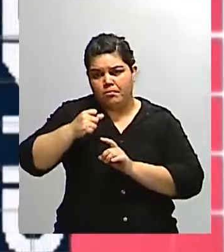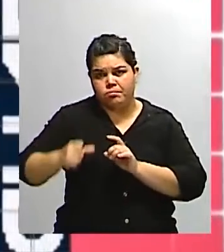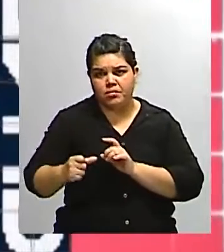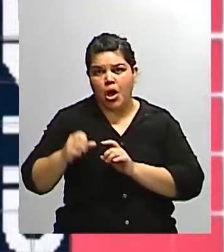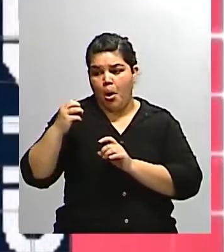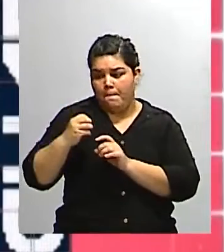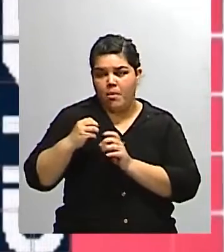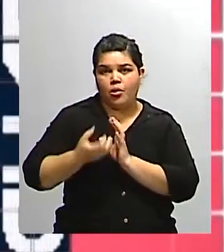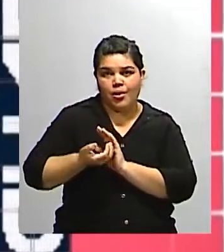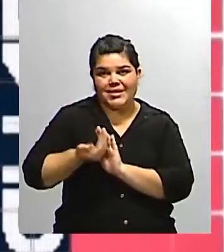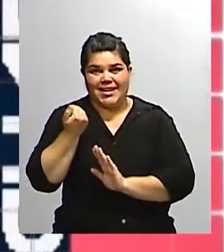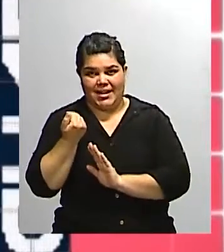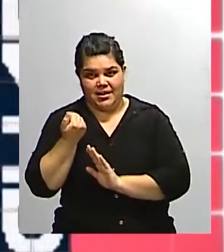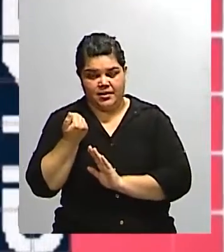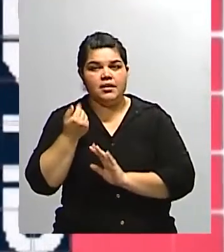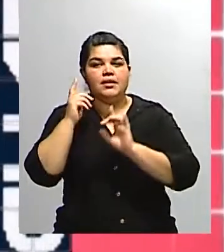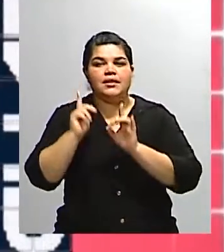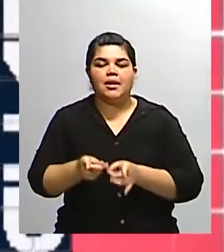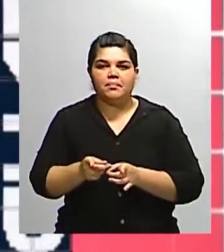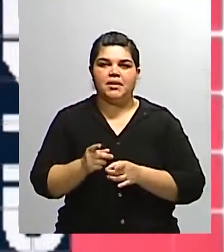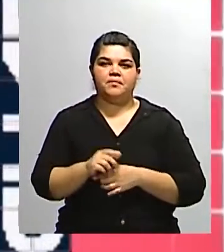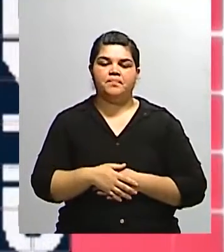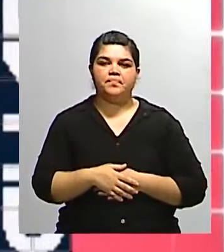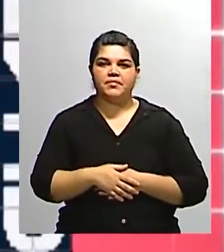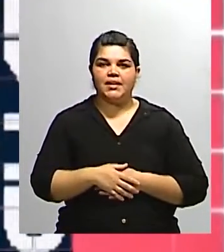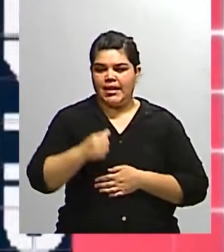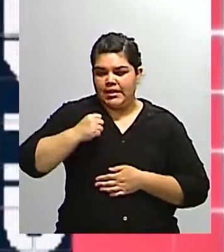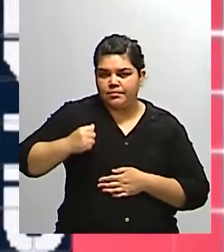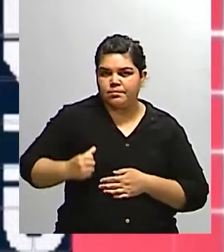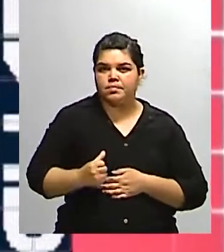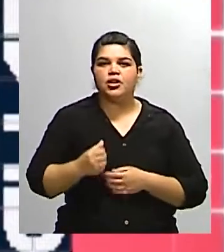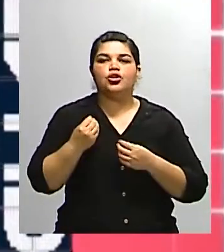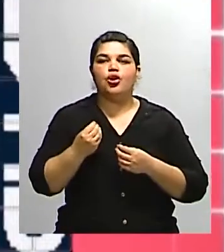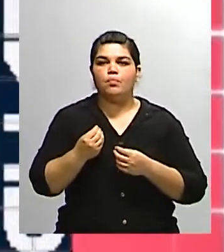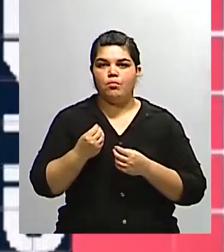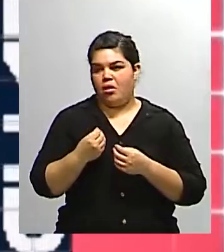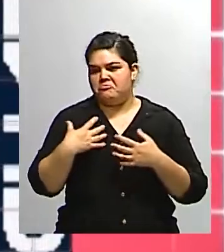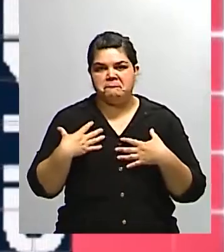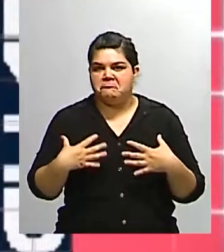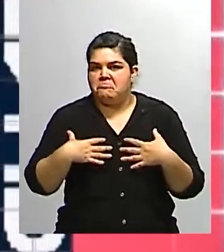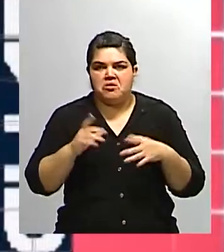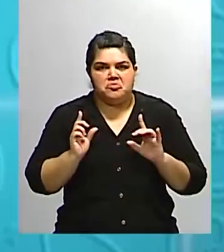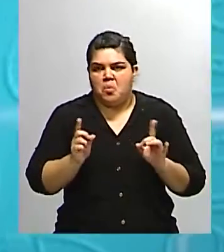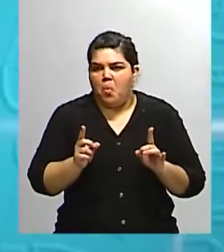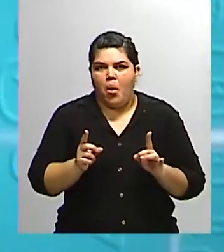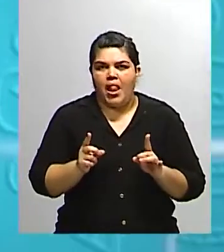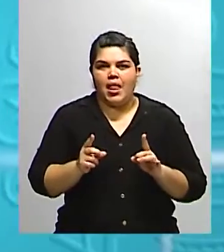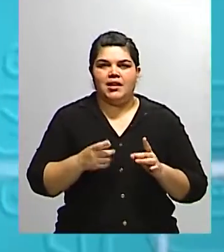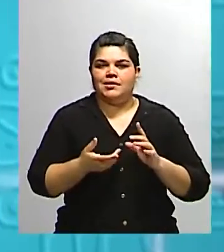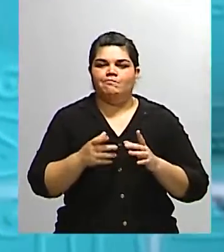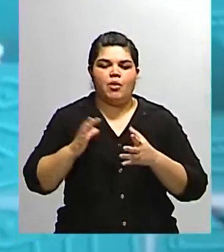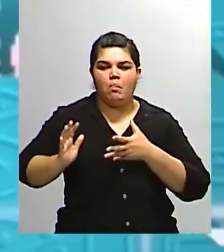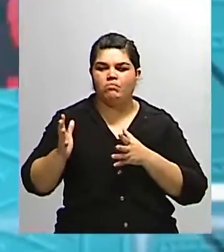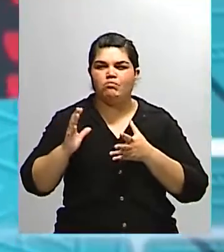hacen tratamientos quirúrgicos que estéticamente la mama queda igual, exactamente igual que como estaba